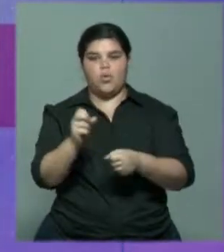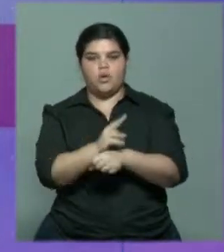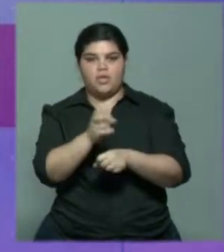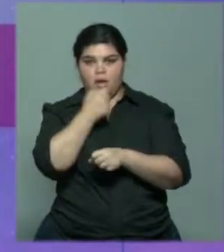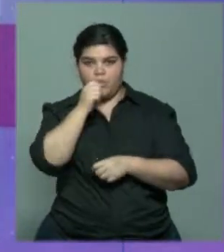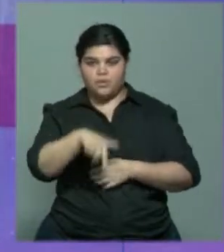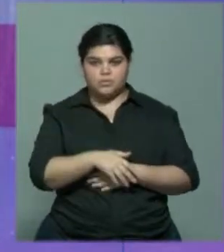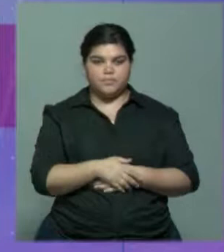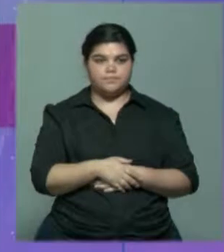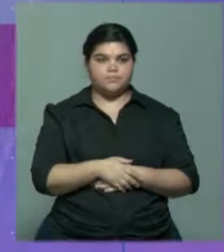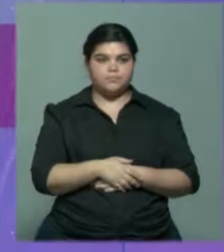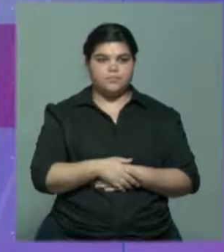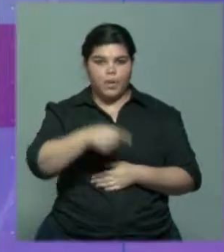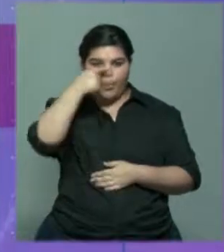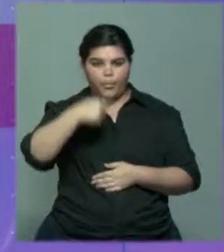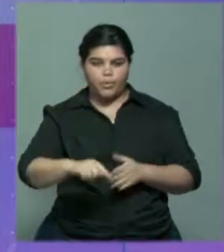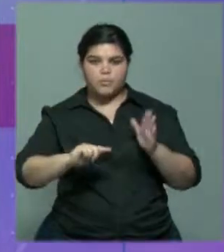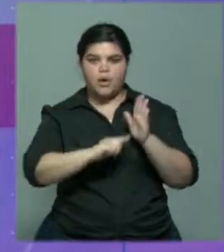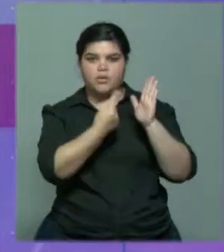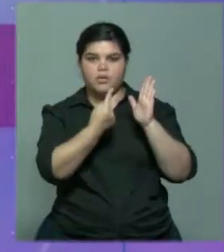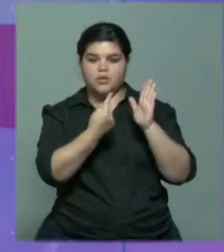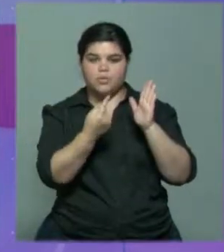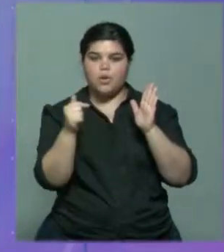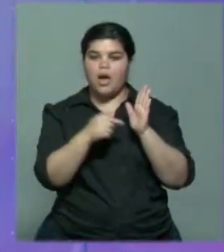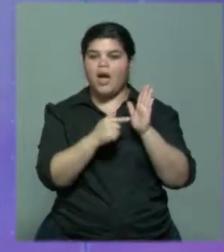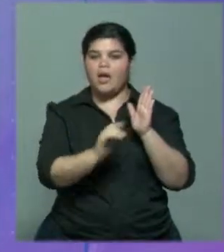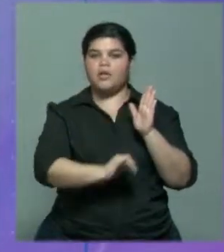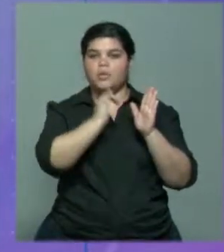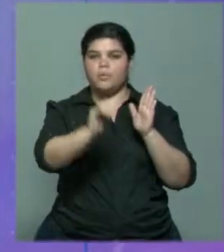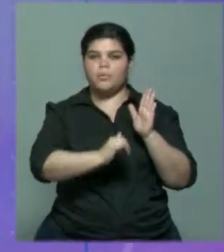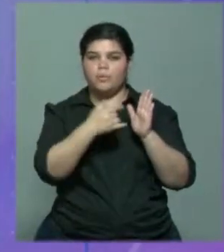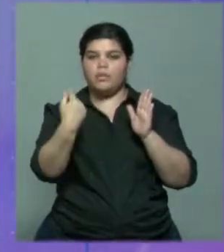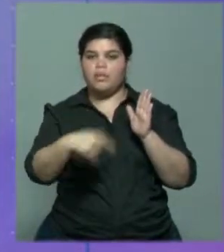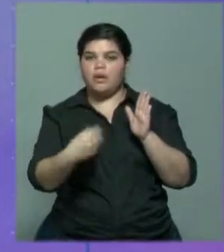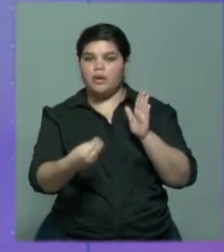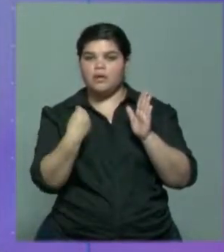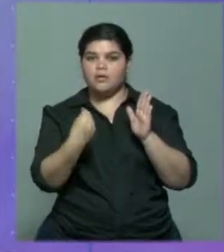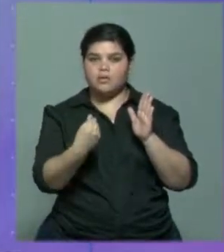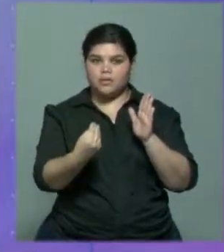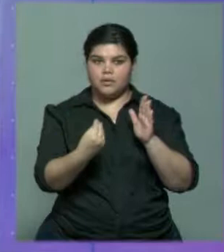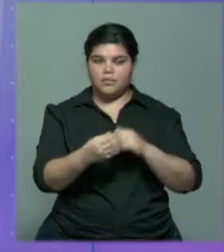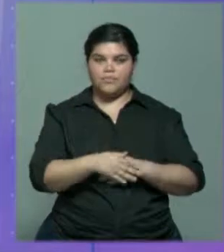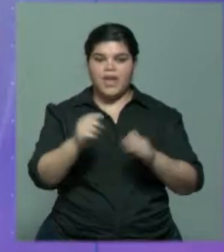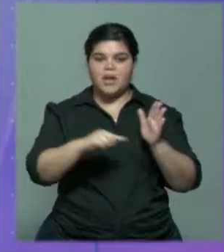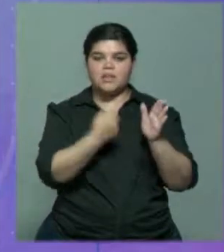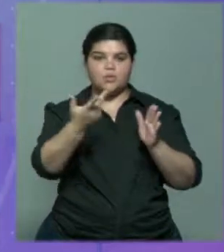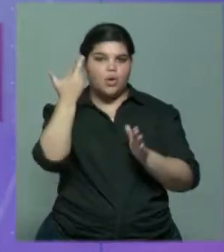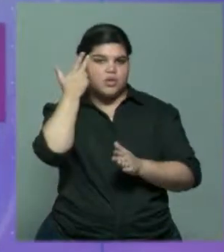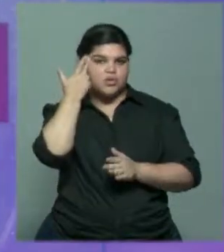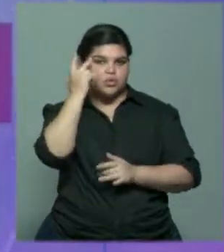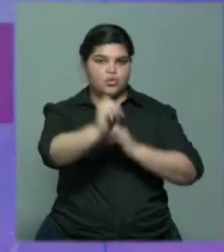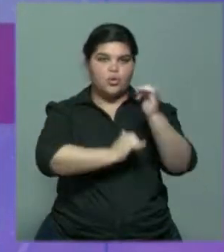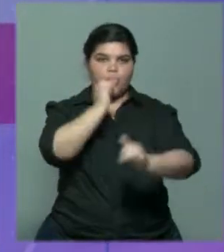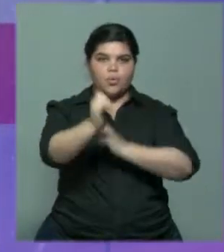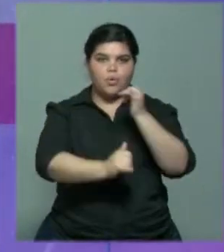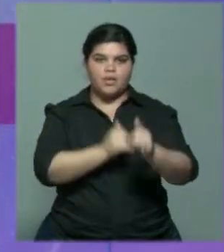parte, a lo último hay un artículo que solapadamente intentan restringir el derecho a la protesta. El artículo 18 dice que no se podrá cortar